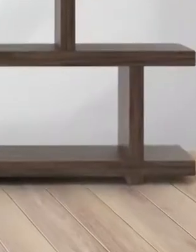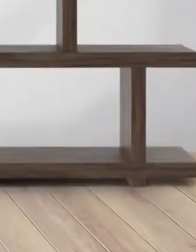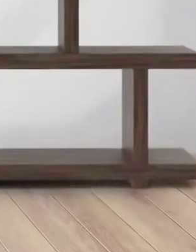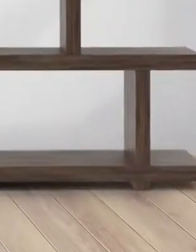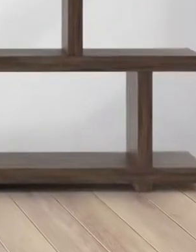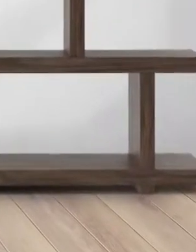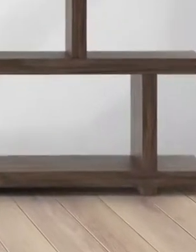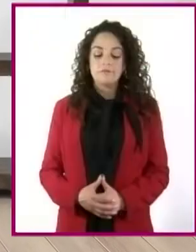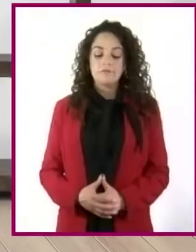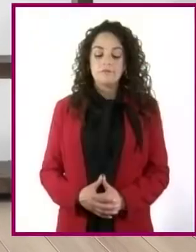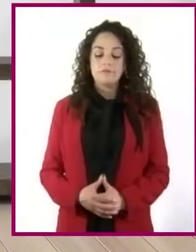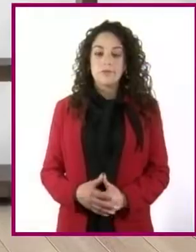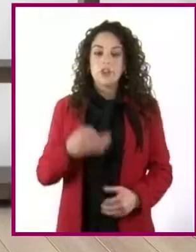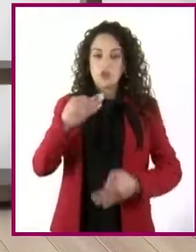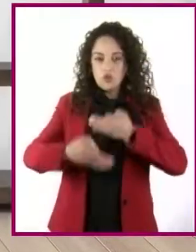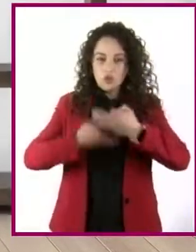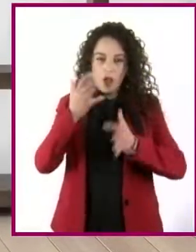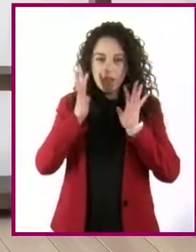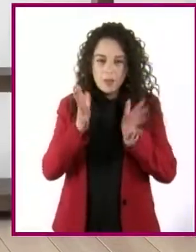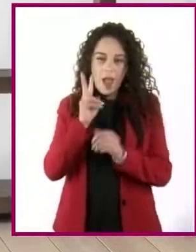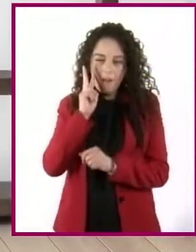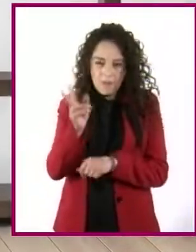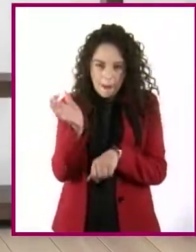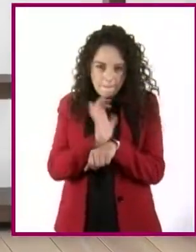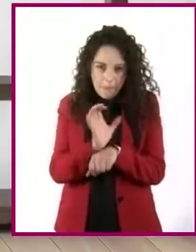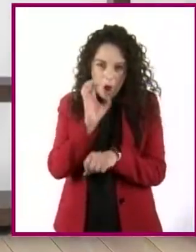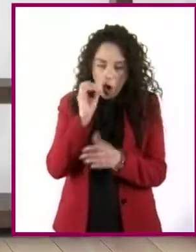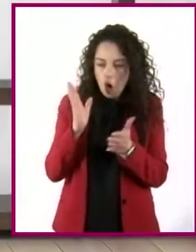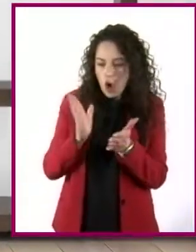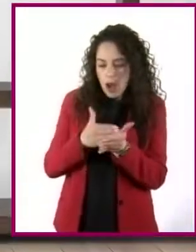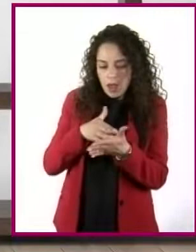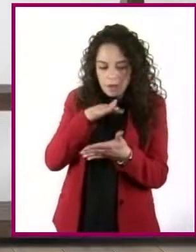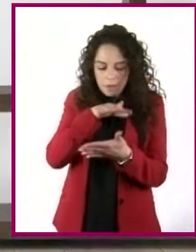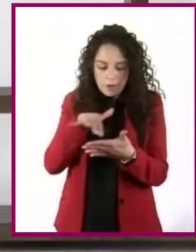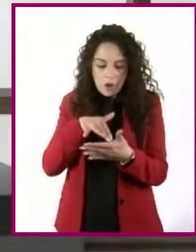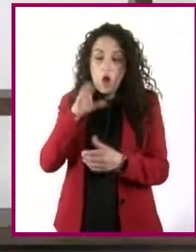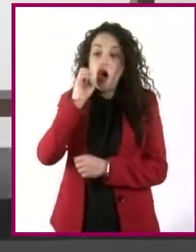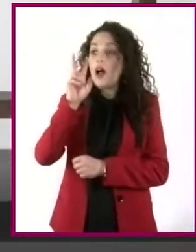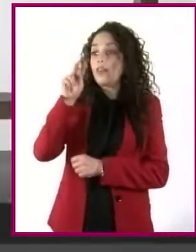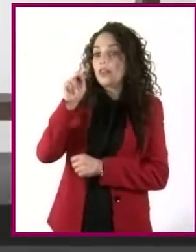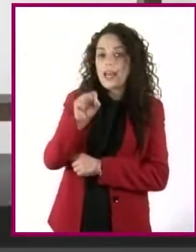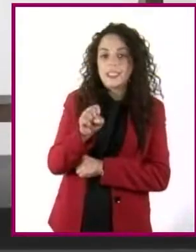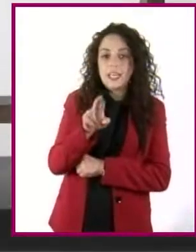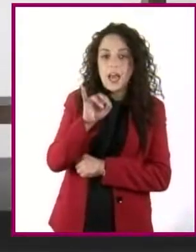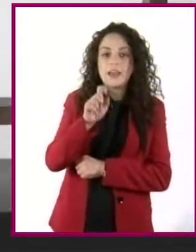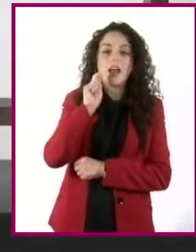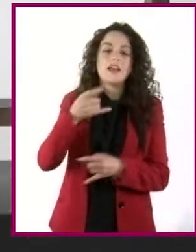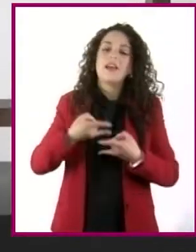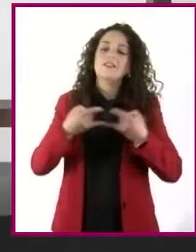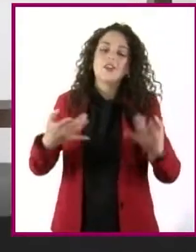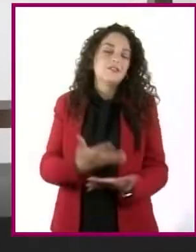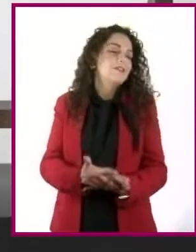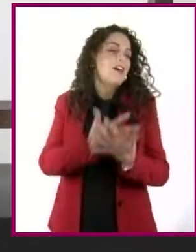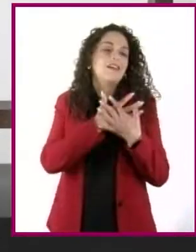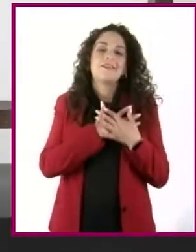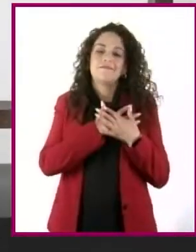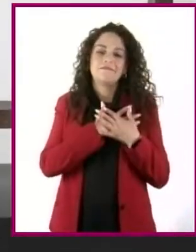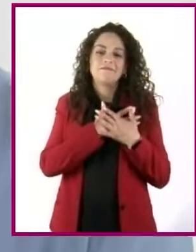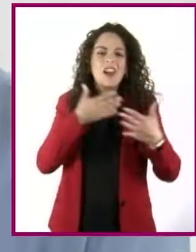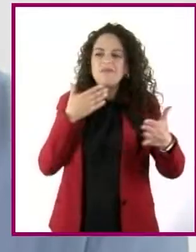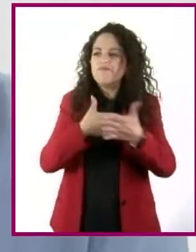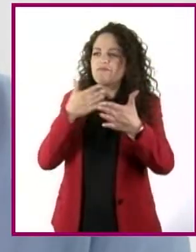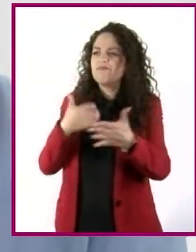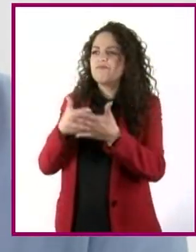Seguramente todos hemos visto en alguna película, leído en un libro o incluso seguido en nuestra serie favorita una historia de amor que vence todo tipo de